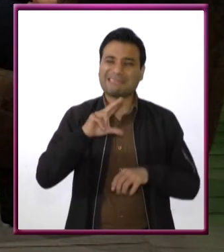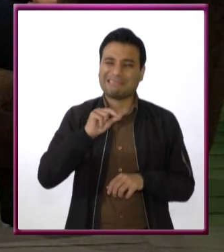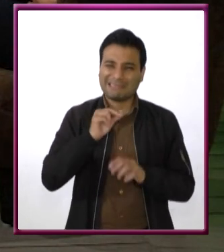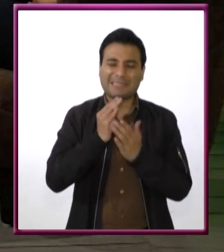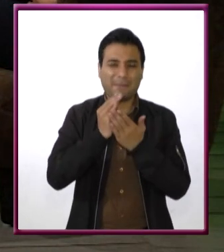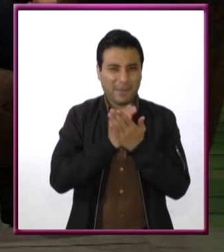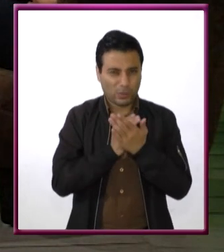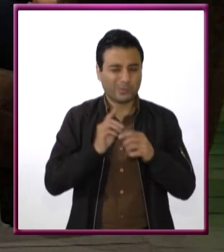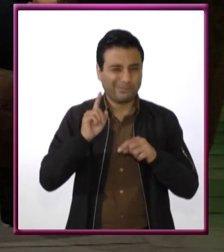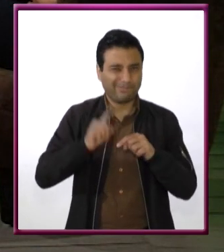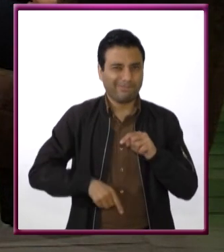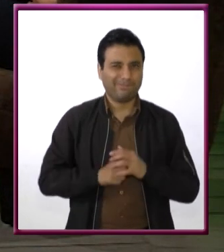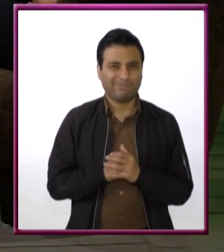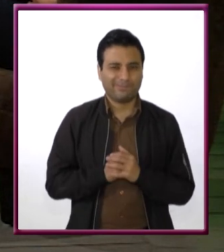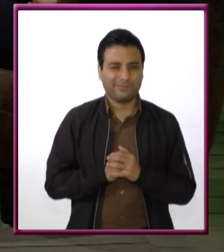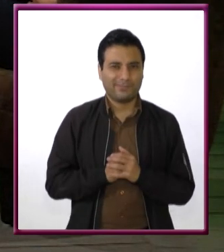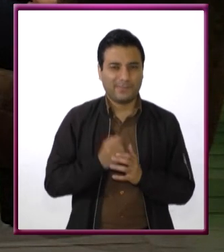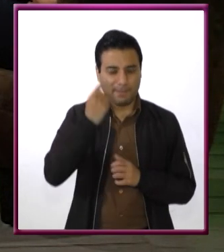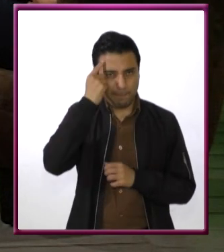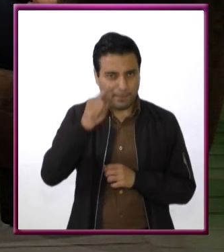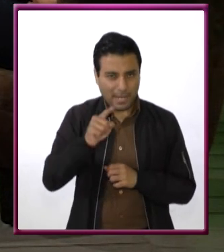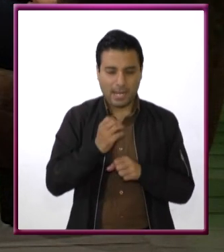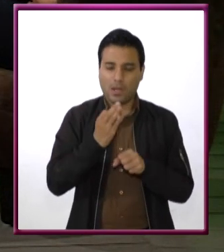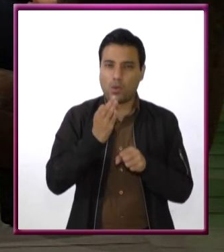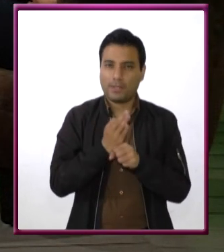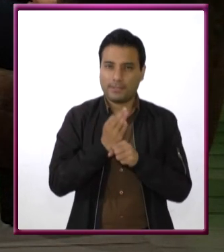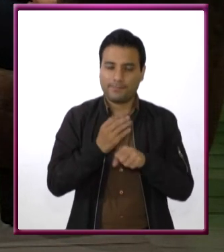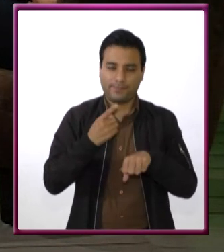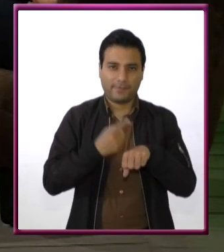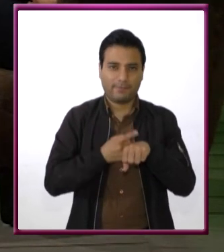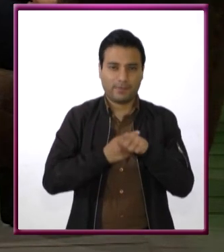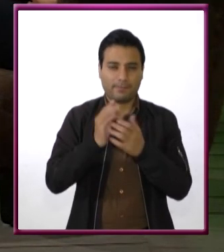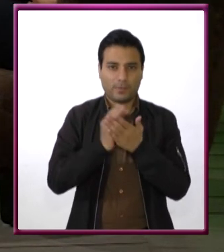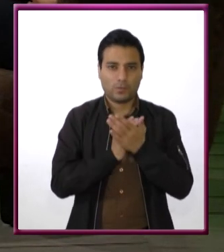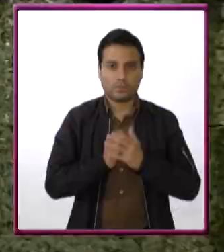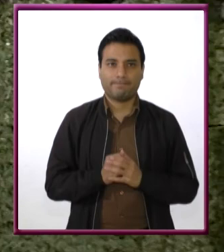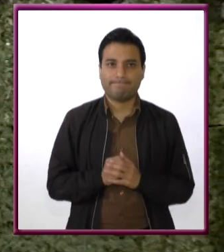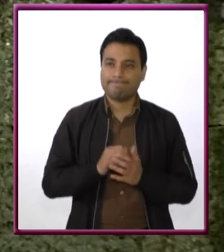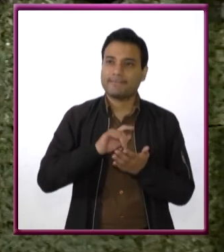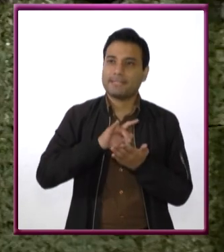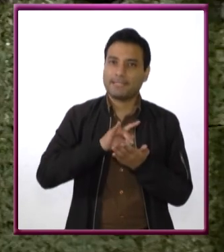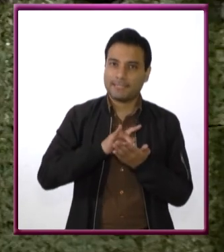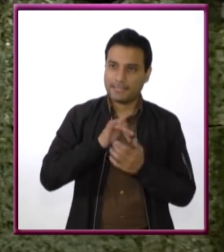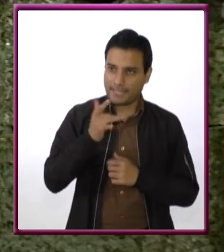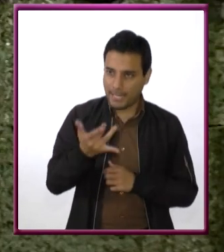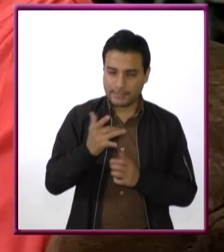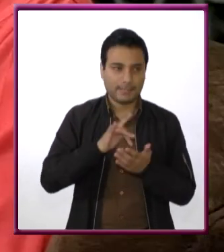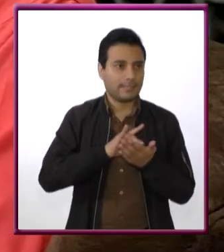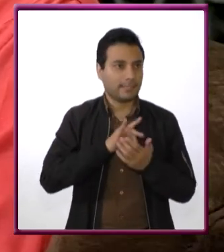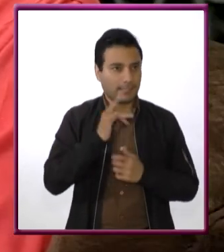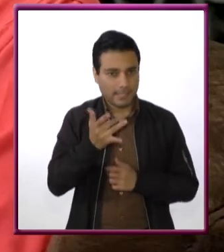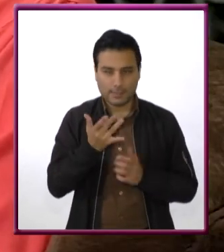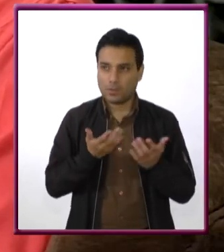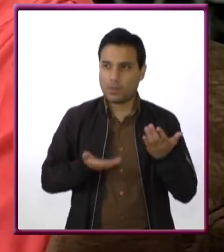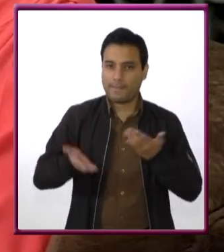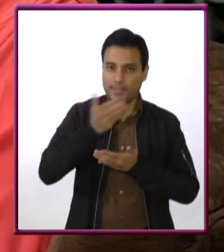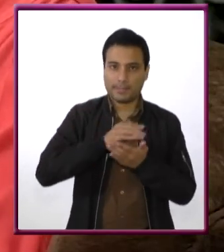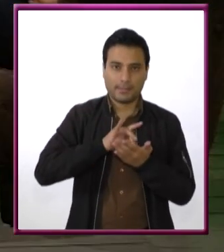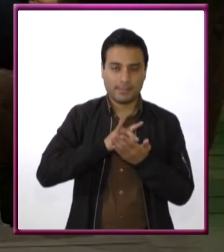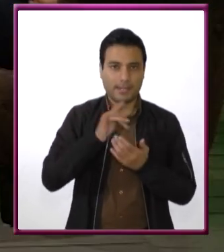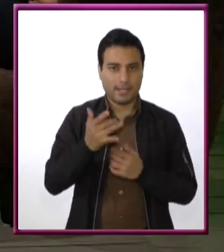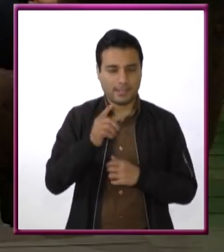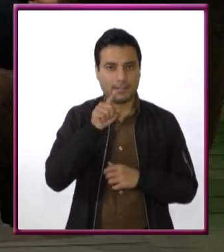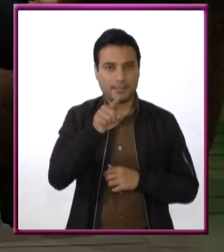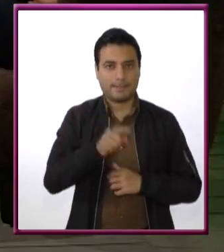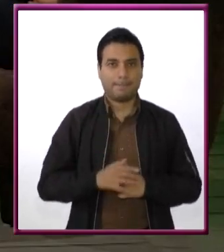se mitiguen los efectos nocivos que hoy estamos padeciendo. Doctoras, gracias. Gracias por compartir esta información con nosotros. Gracias a